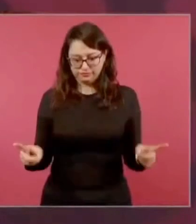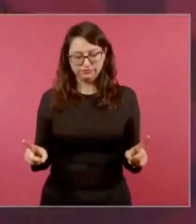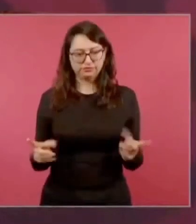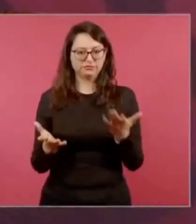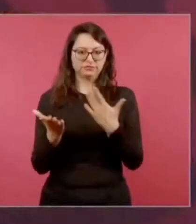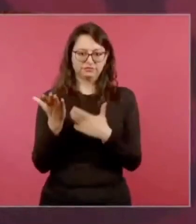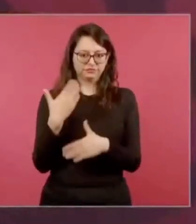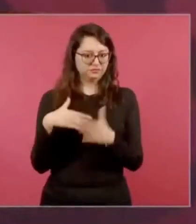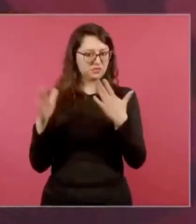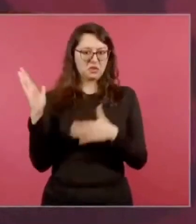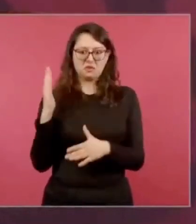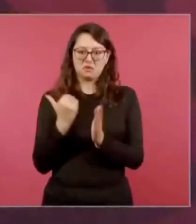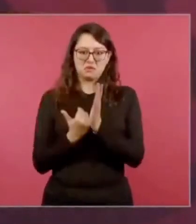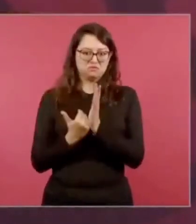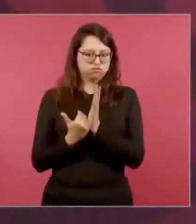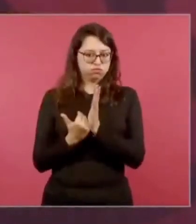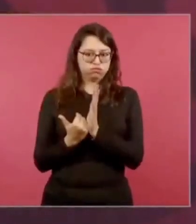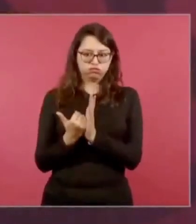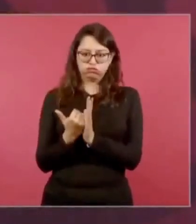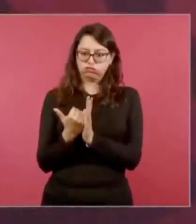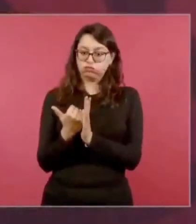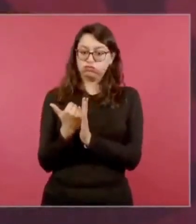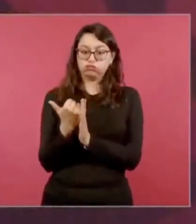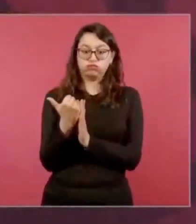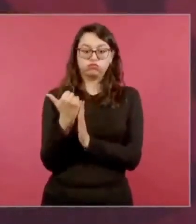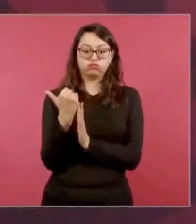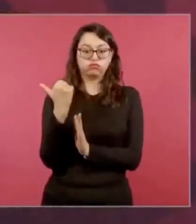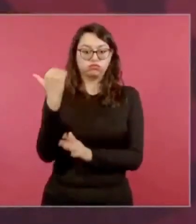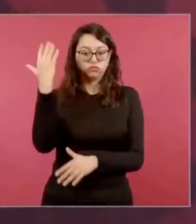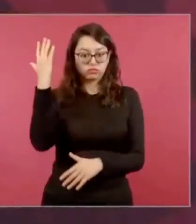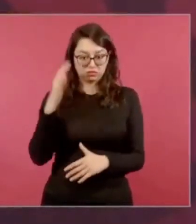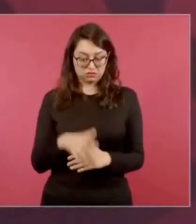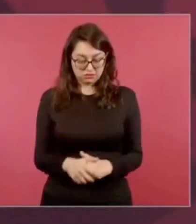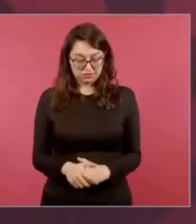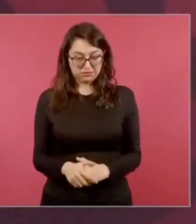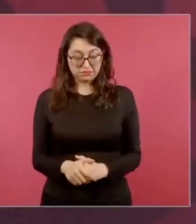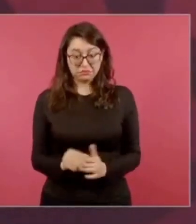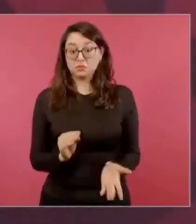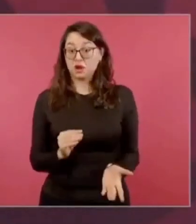palanca y sigue siendo palanca del desarrollo nacional.